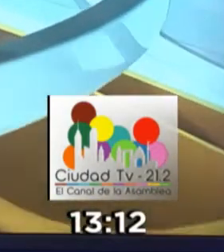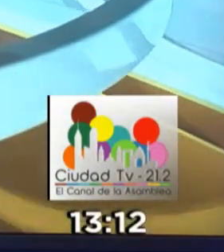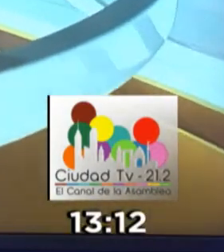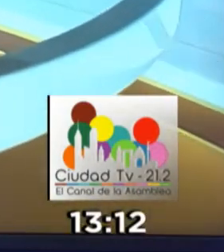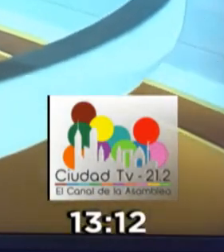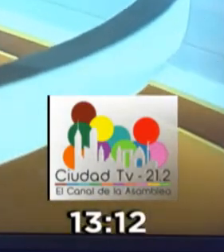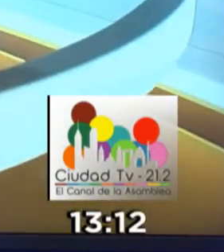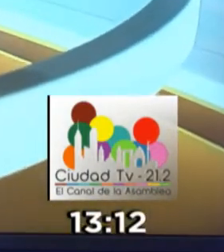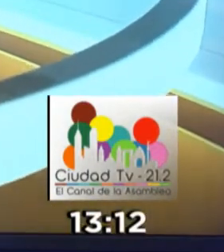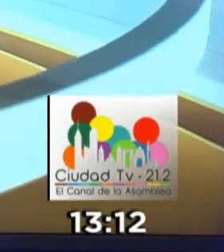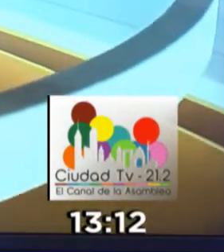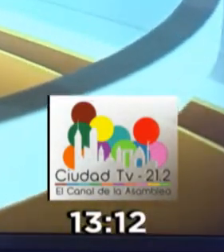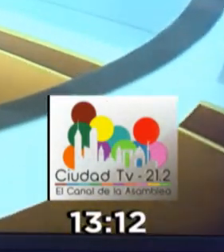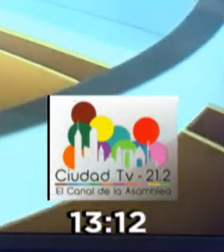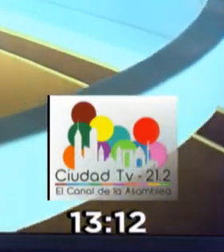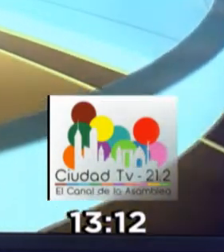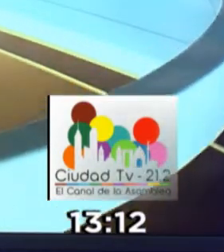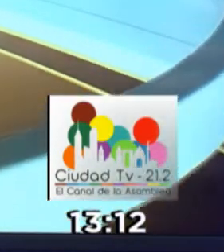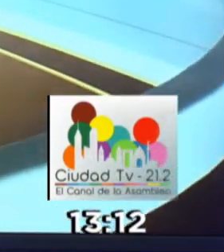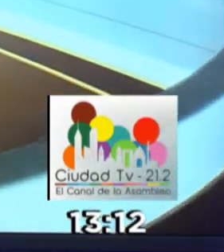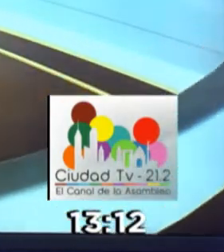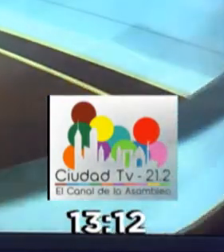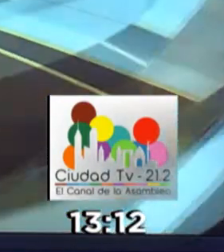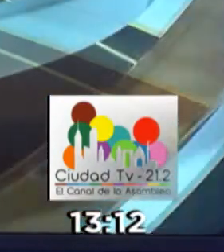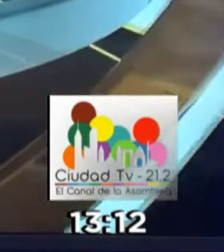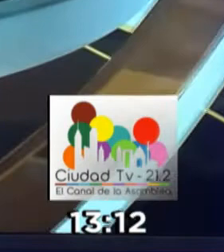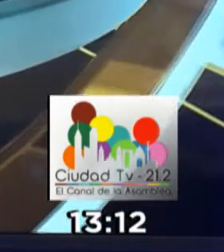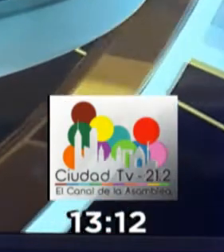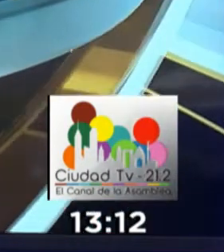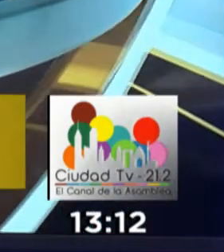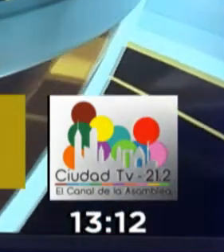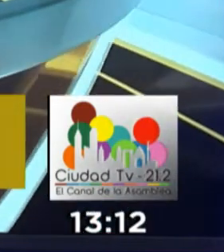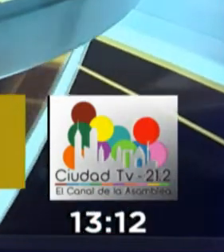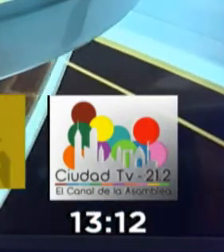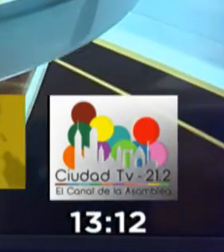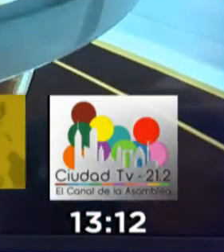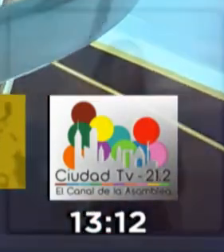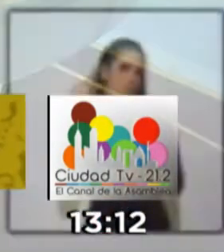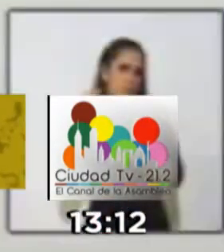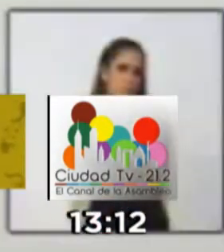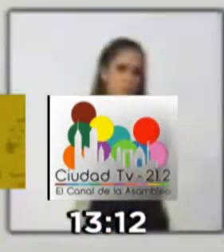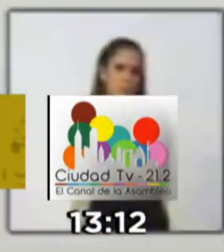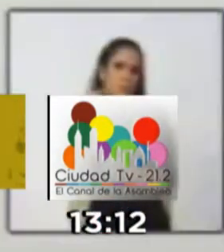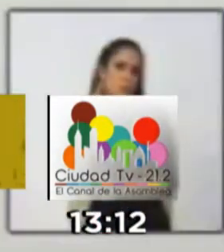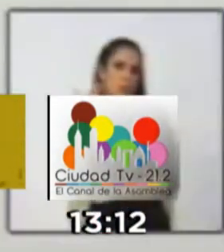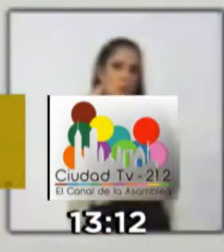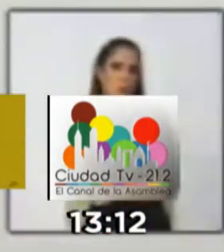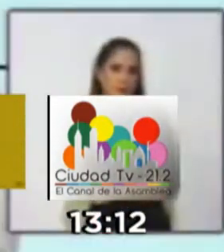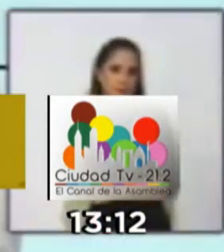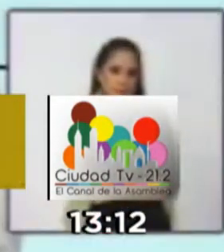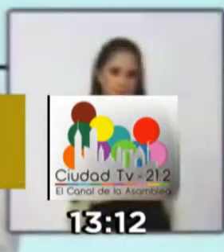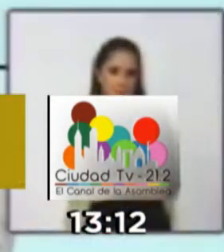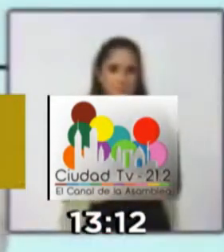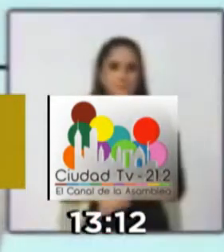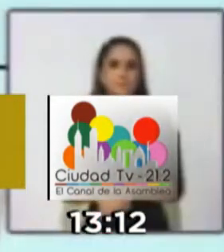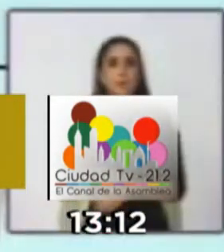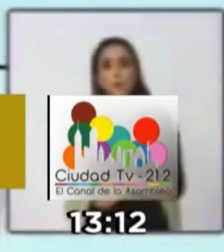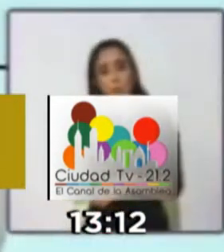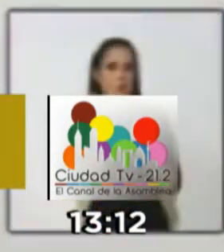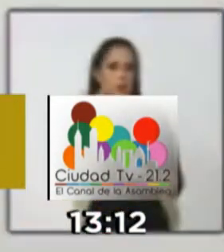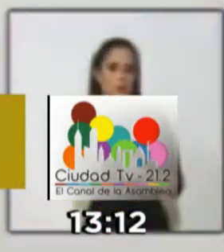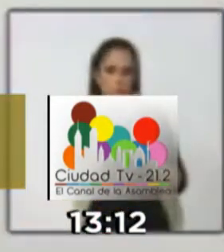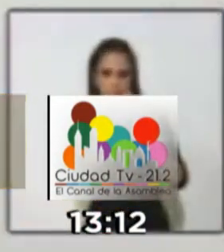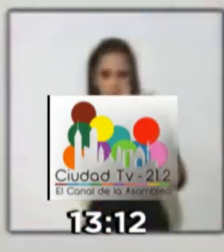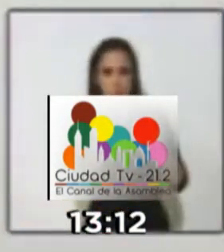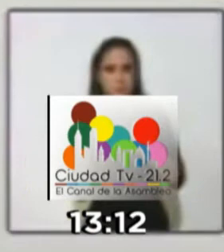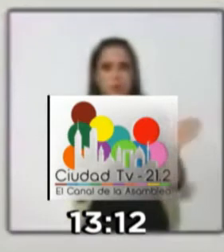de gobierno. Vamos a recordar cómo se vivió este encuentro. La información es de Jesús González. Al dar inicio el primer debate entre quienes buscan gobernar